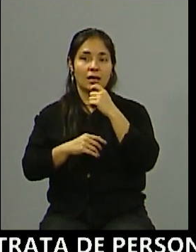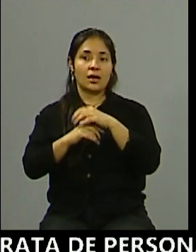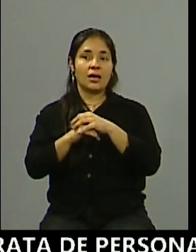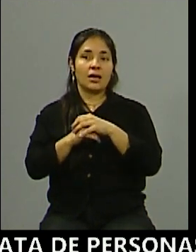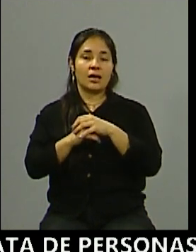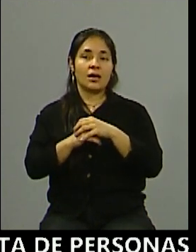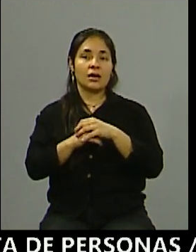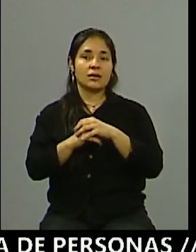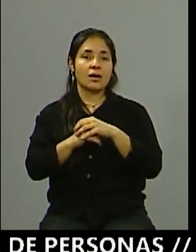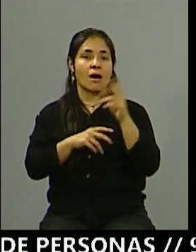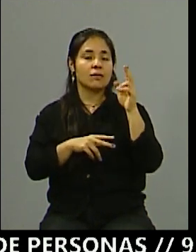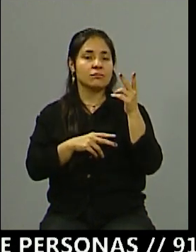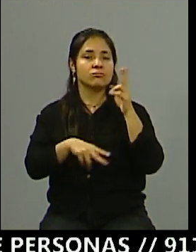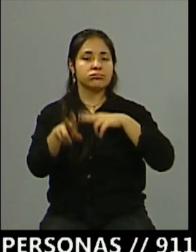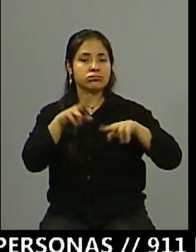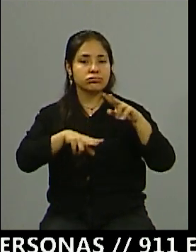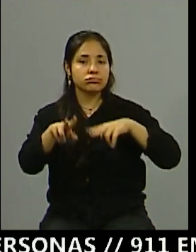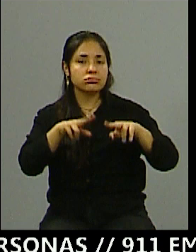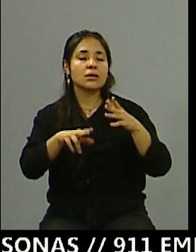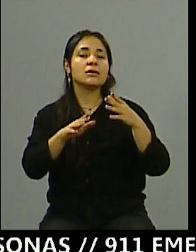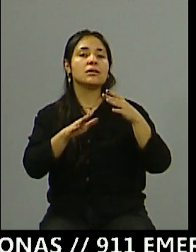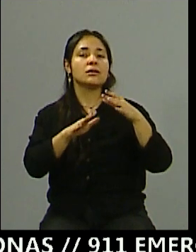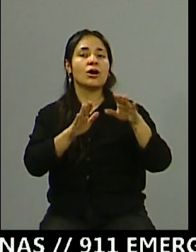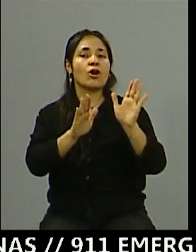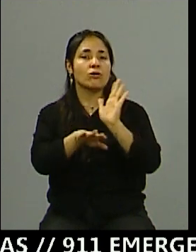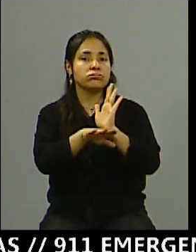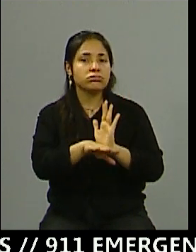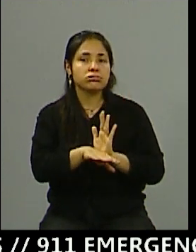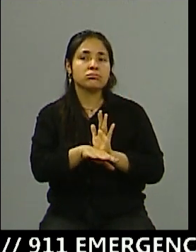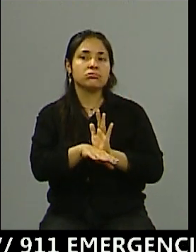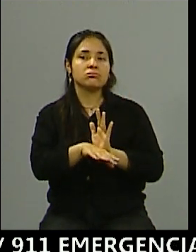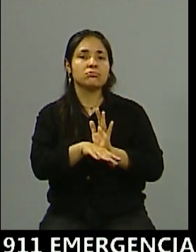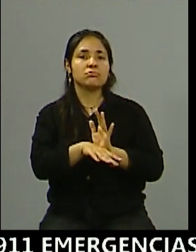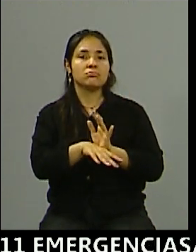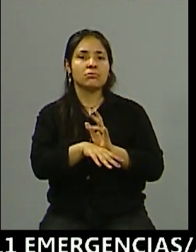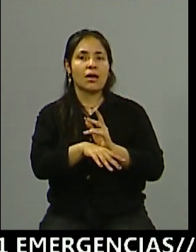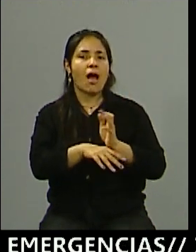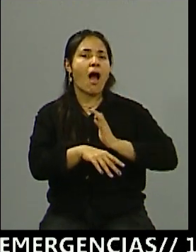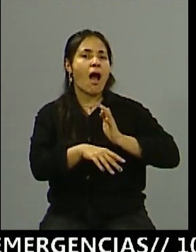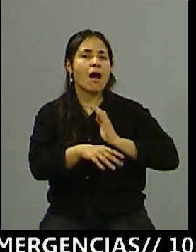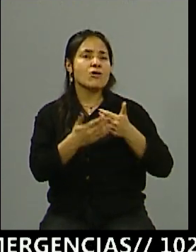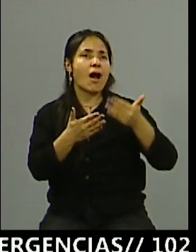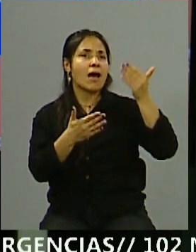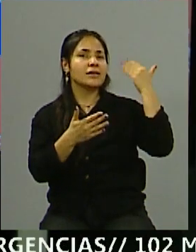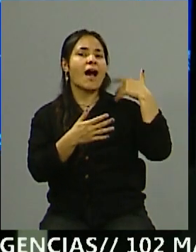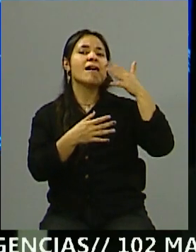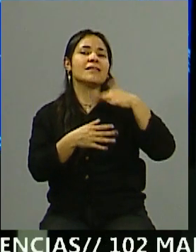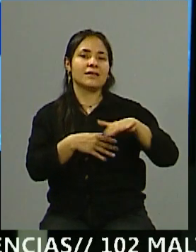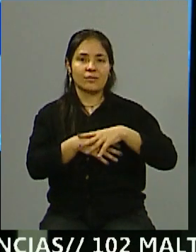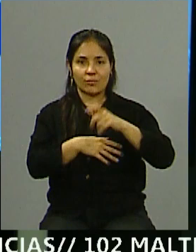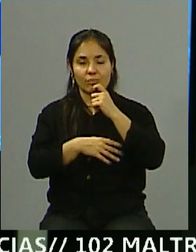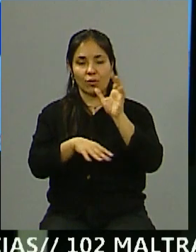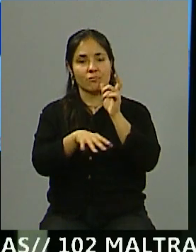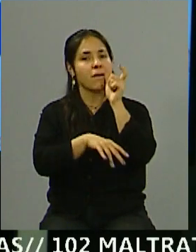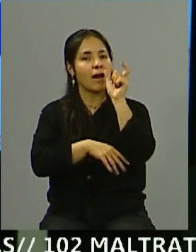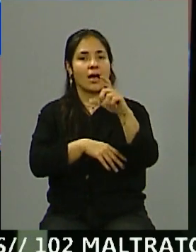de los conceptos, nos tenemos que salir del debate e irnos años hacia atrás. Un ejemplo, el concepto de casta. Supongamos